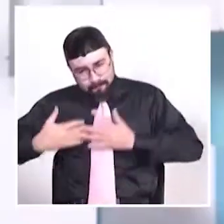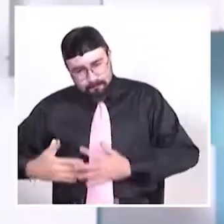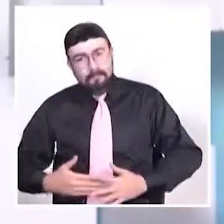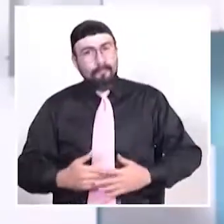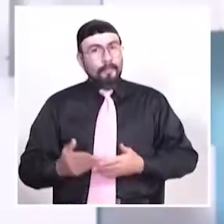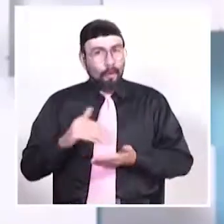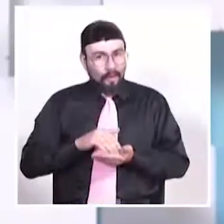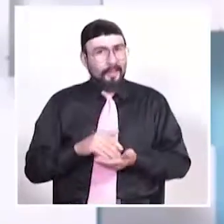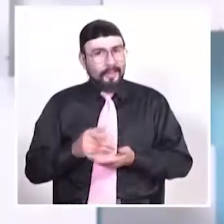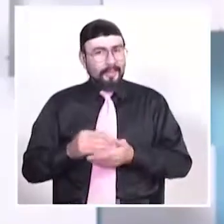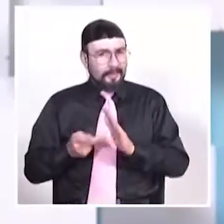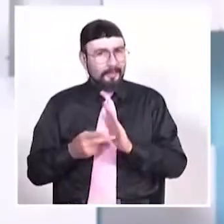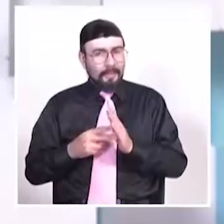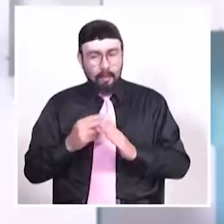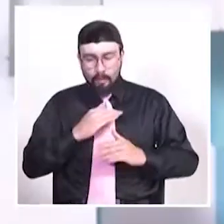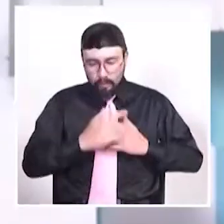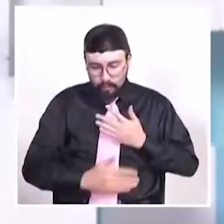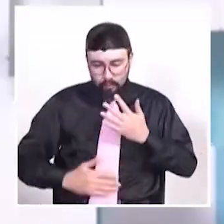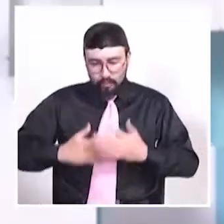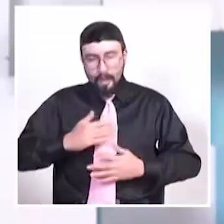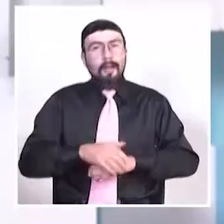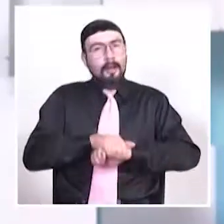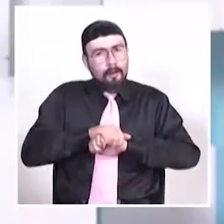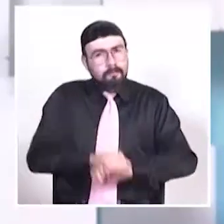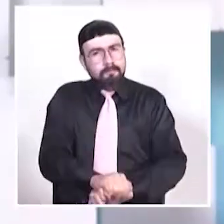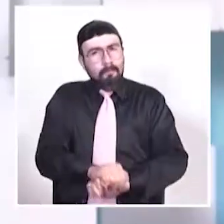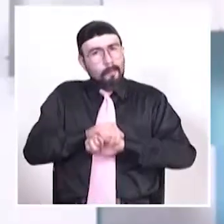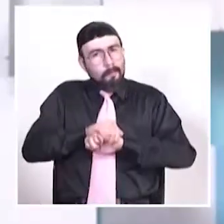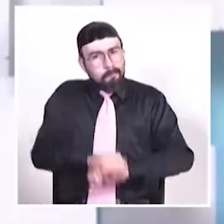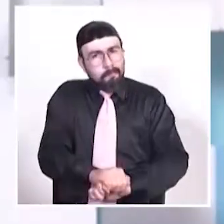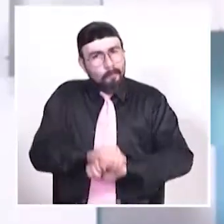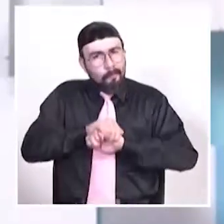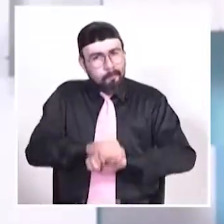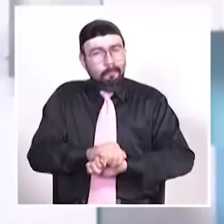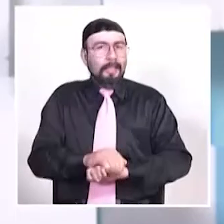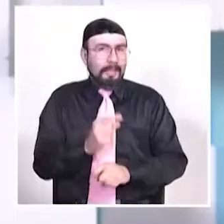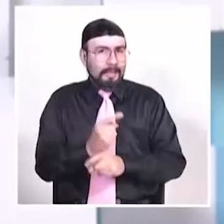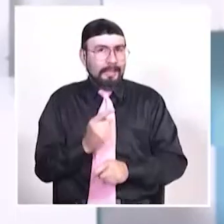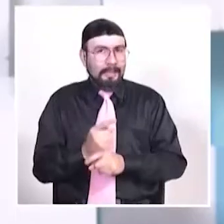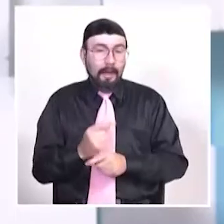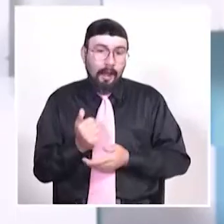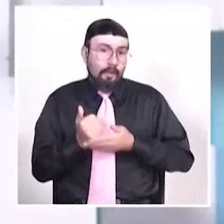la compresión y volvemos a escurrir y a mandar sangre al resto del cuerpo.